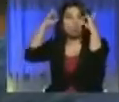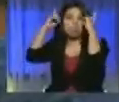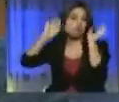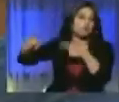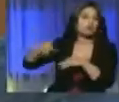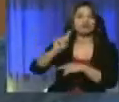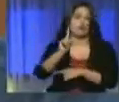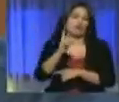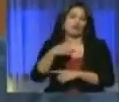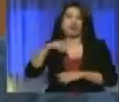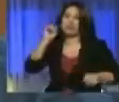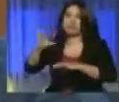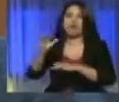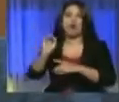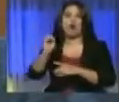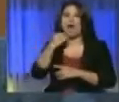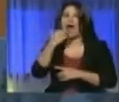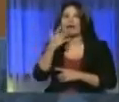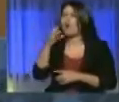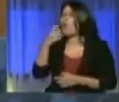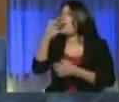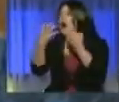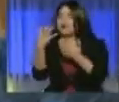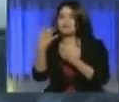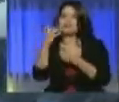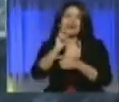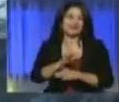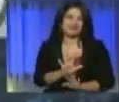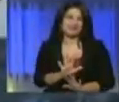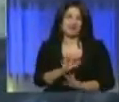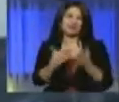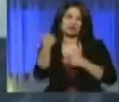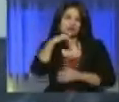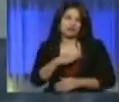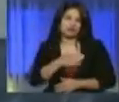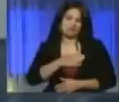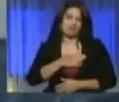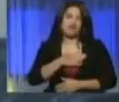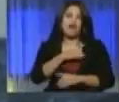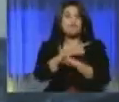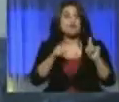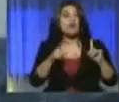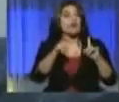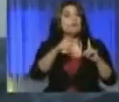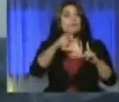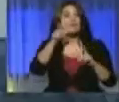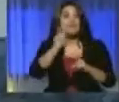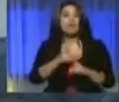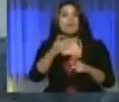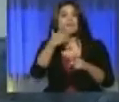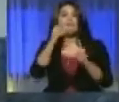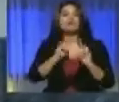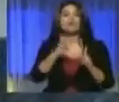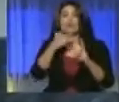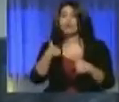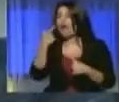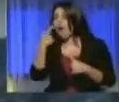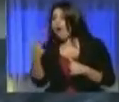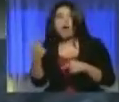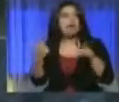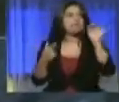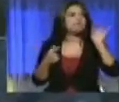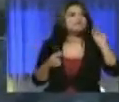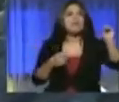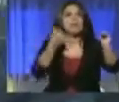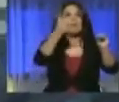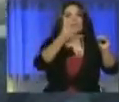Cuadrante debe ser eso. La policía, las fuerzas de seguridad distribuidas por cuadrante con un sistema de